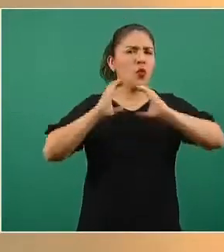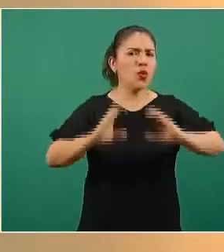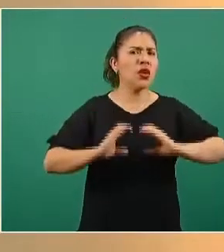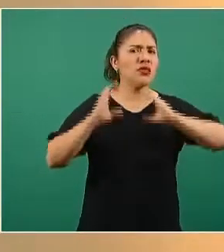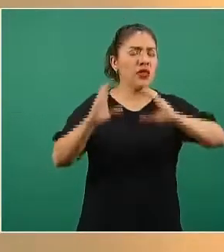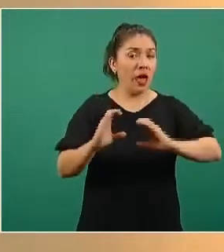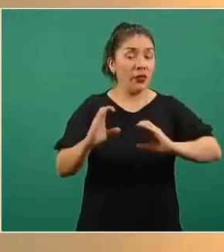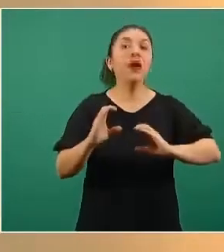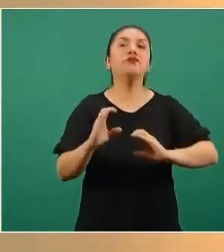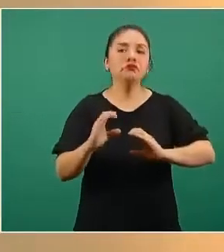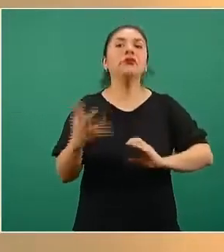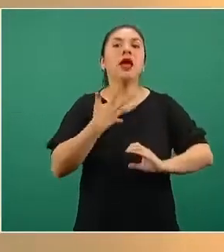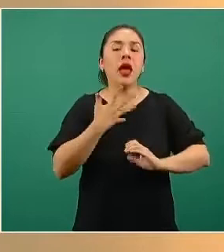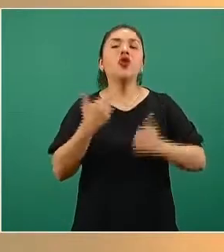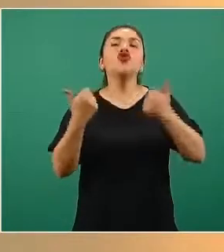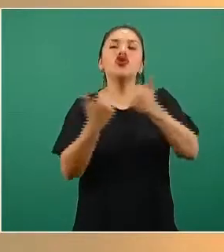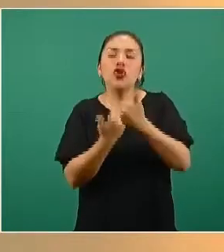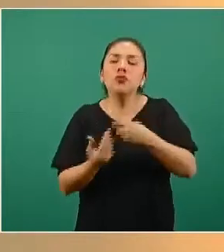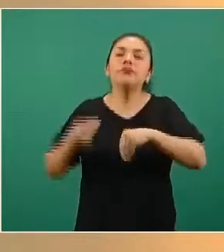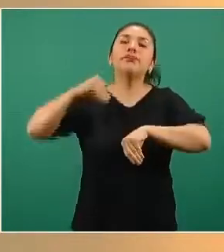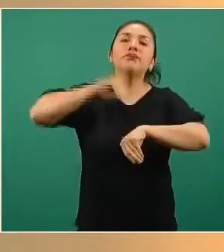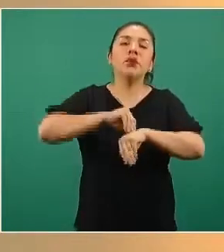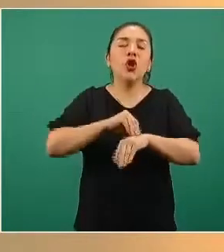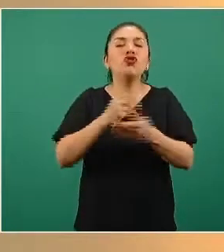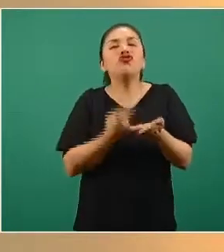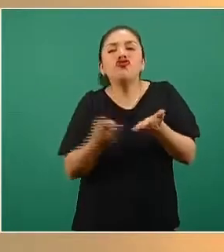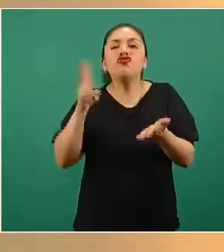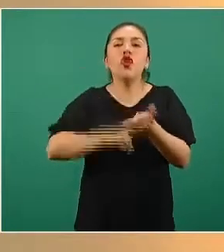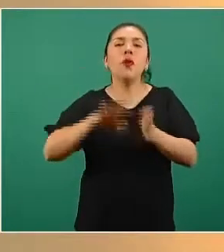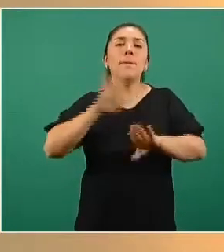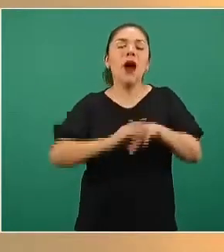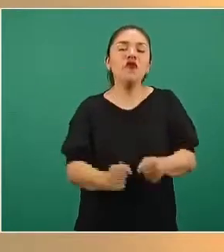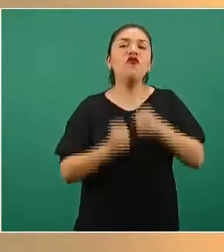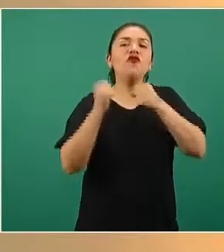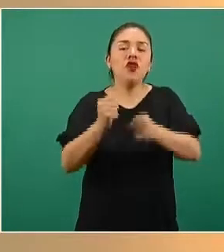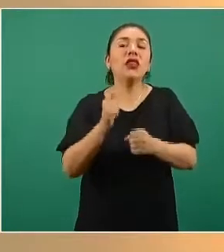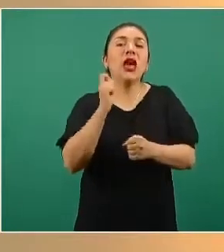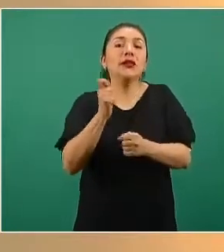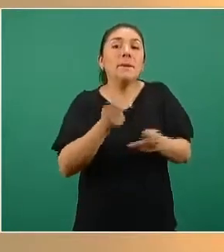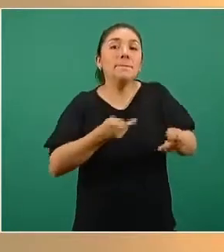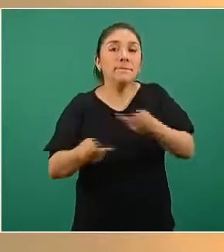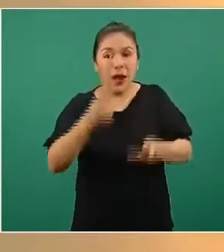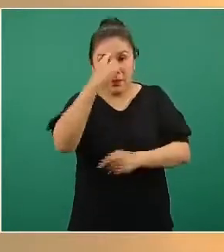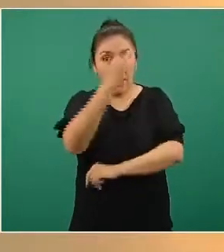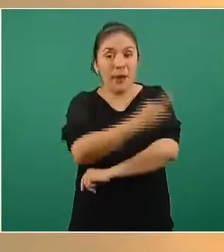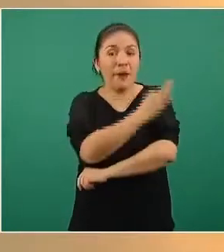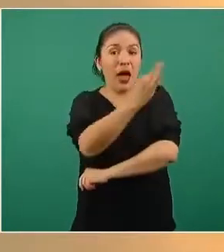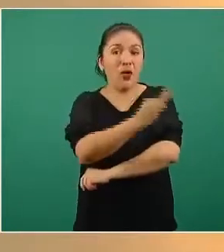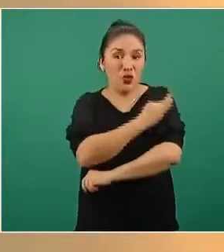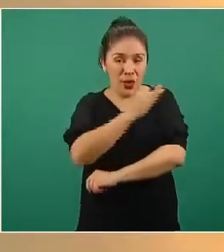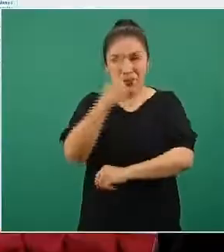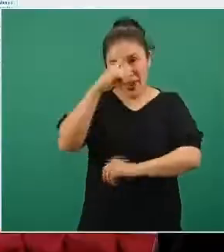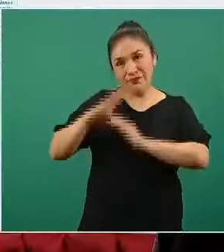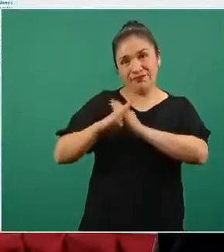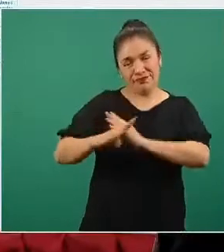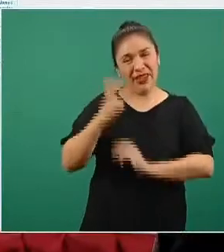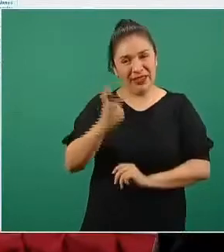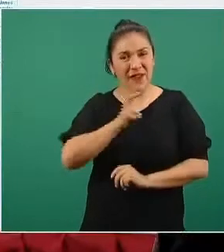verán reforzadas con la estrategia de vacunación contra este